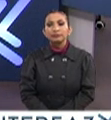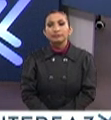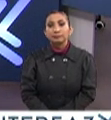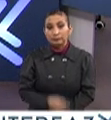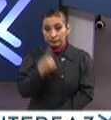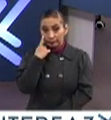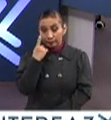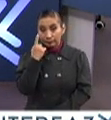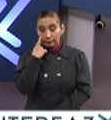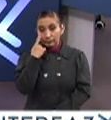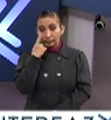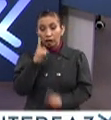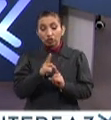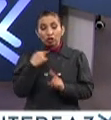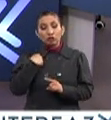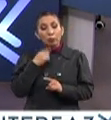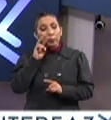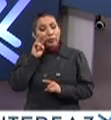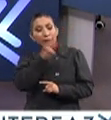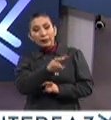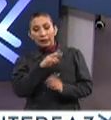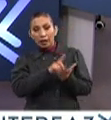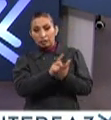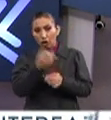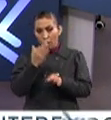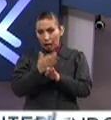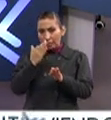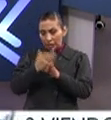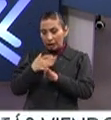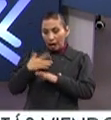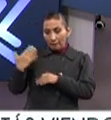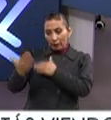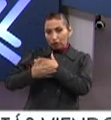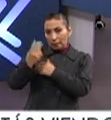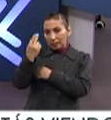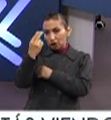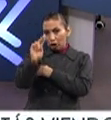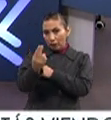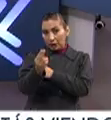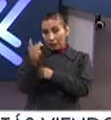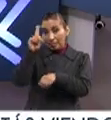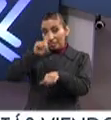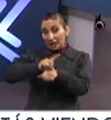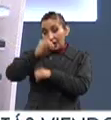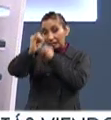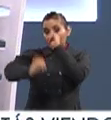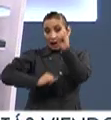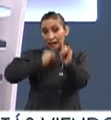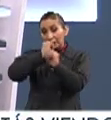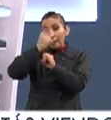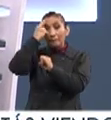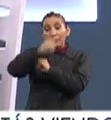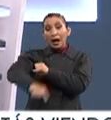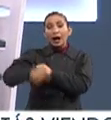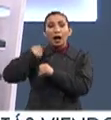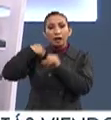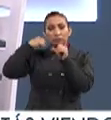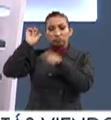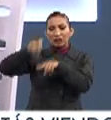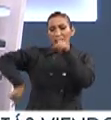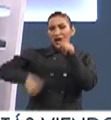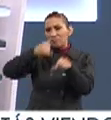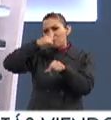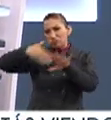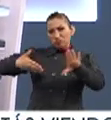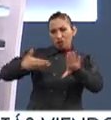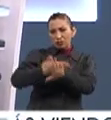Ahí está. Pues mira, pues ¿dónde puedo consultar mis derechos? En el marco ahorita de pues el próximo 25 de noviembre, que es el Día Internacional para Erradicar Todas las Formas de